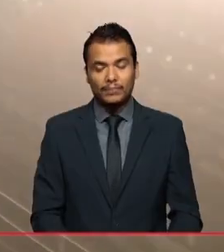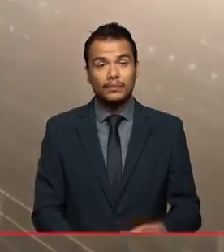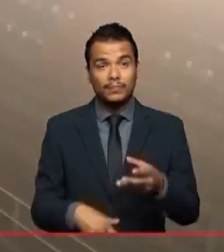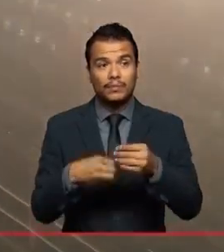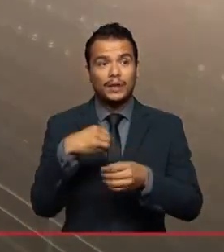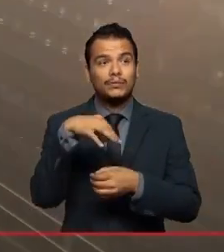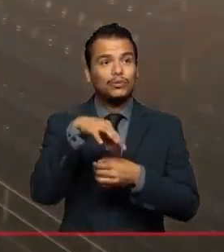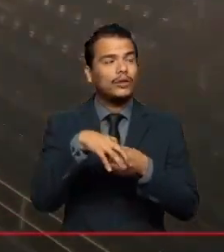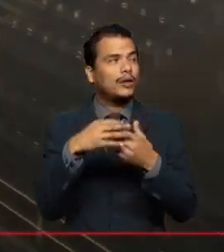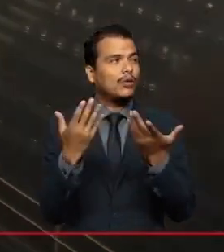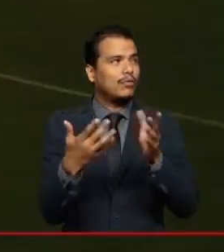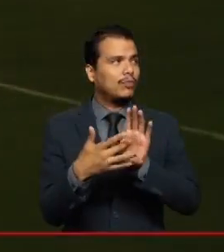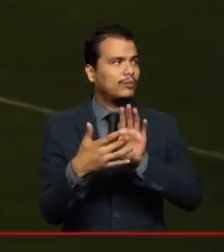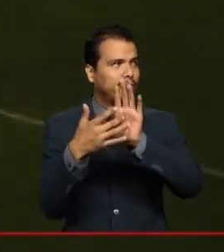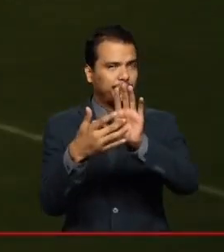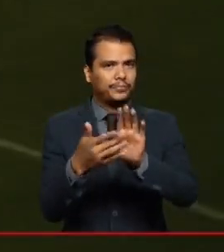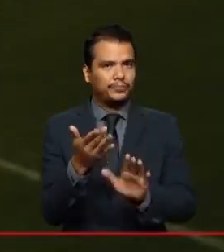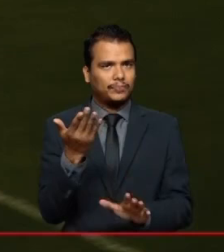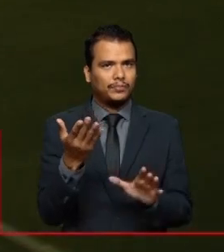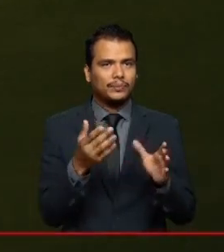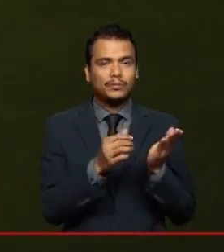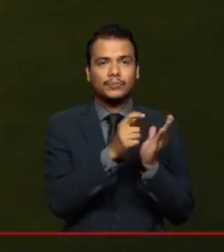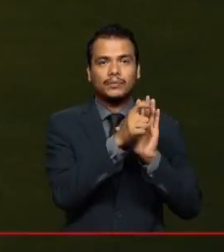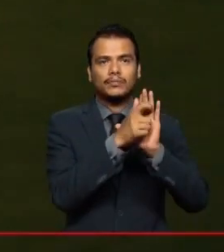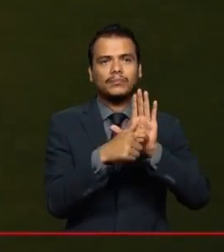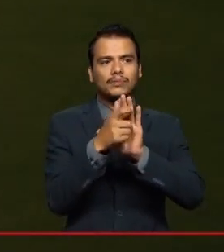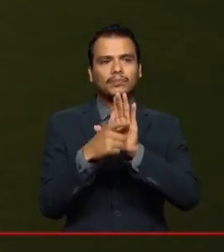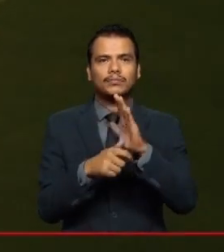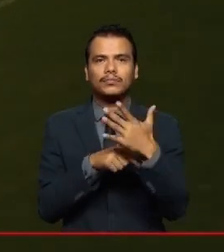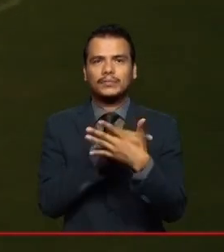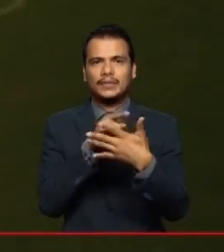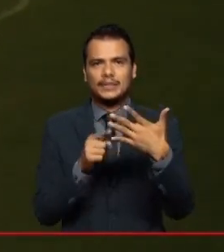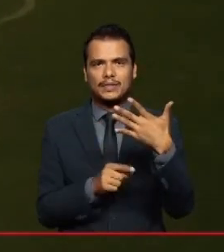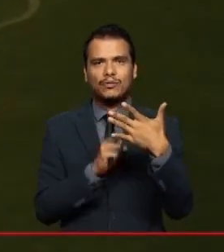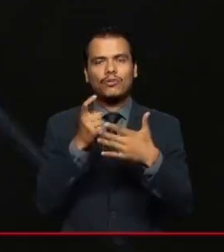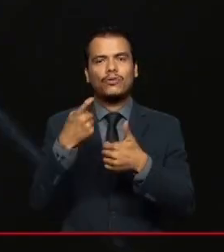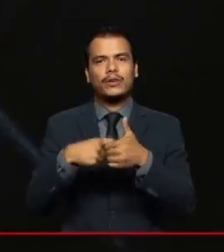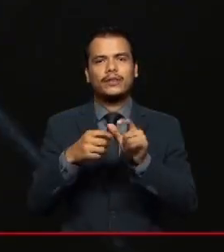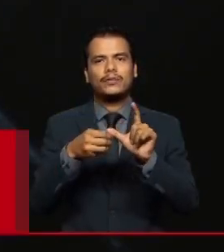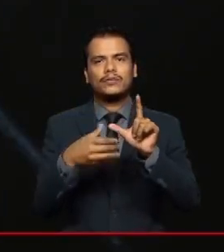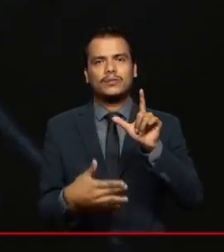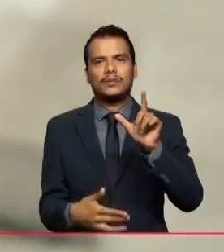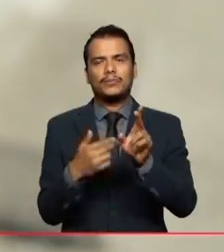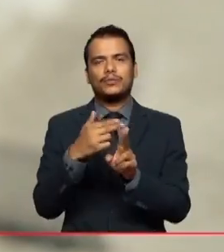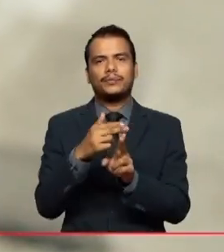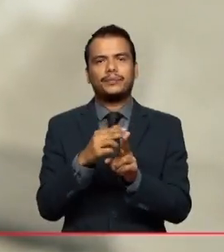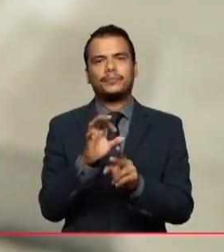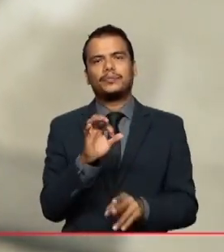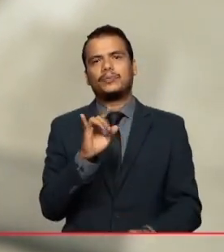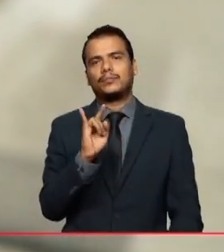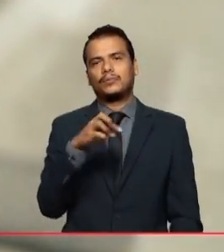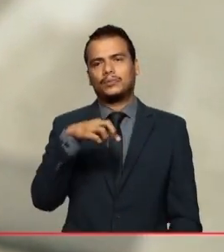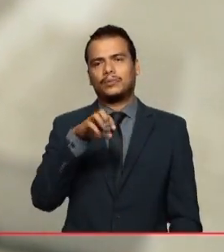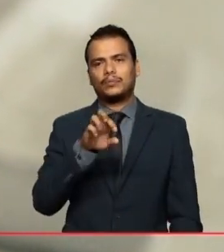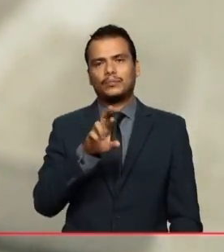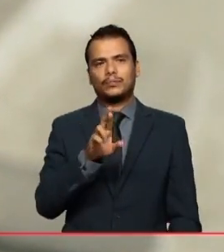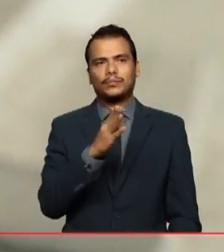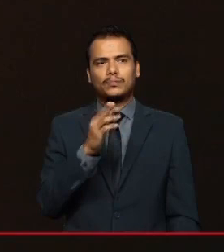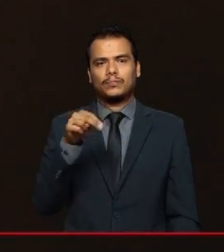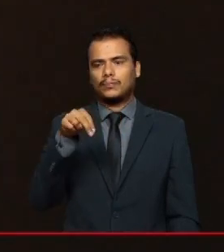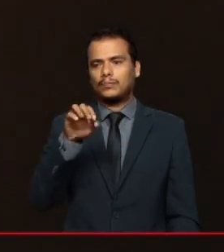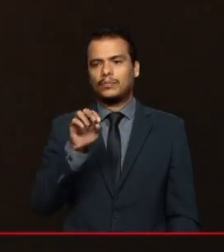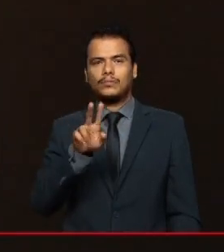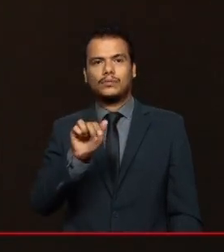En 5 capítulos, el equipo de producción de Supernova realizó un emocionante acercamiento al fútbol femenino desde la mirada de